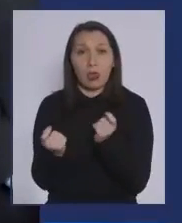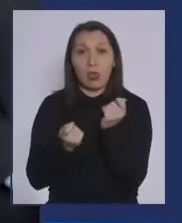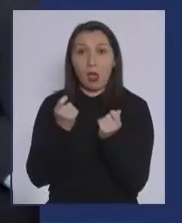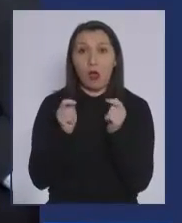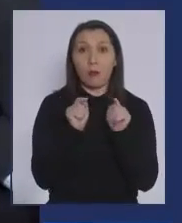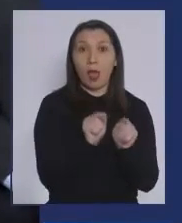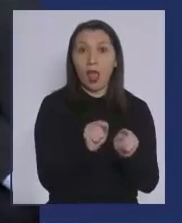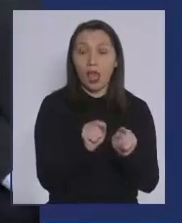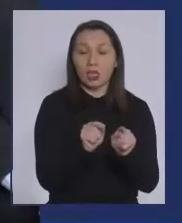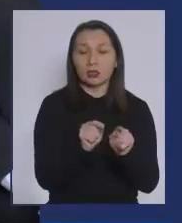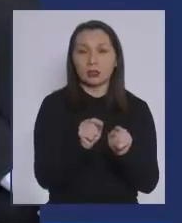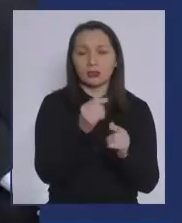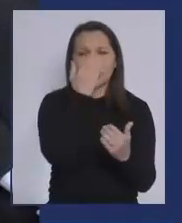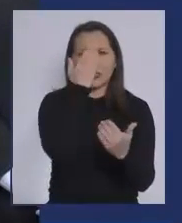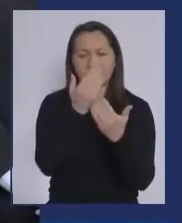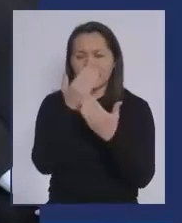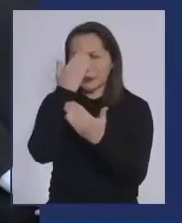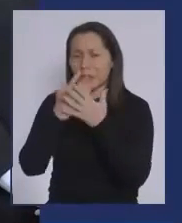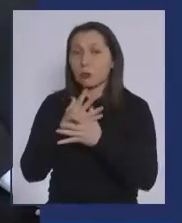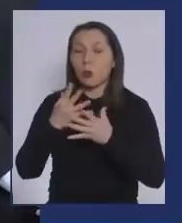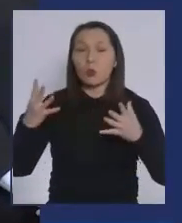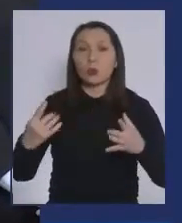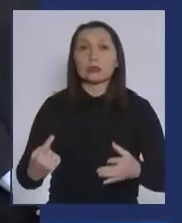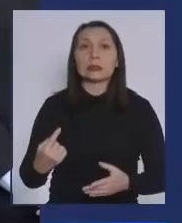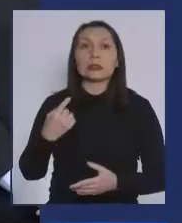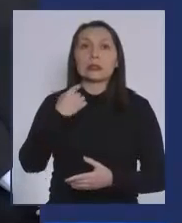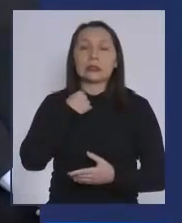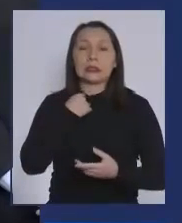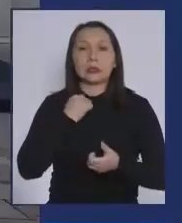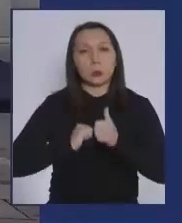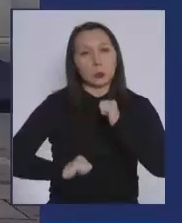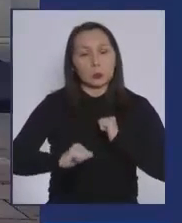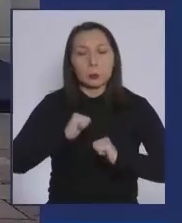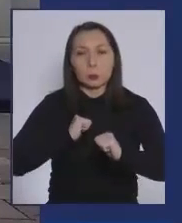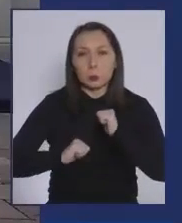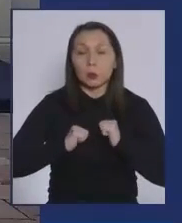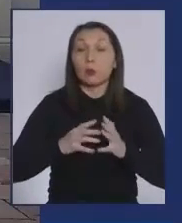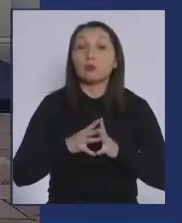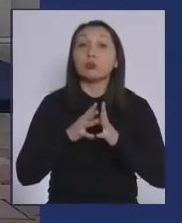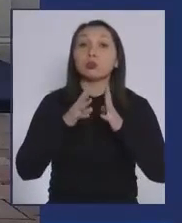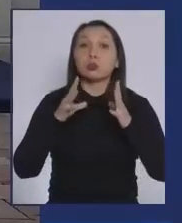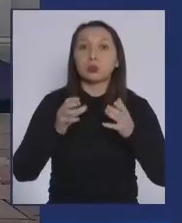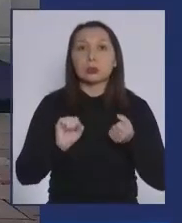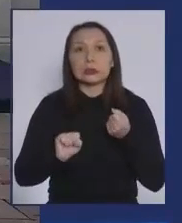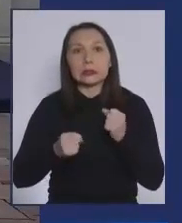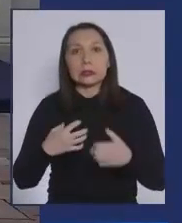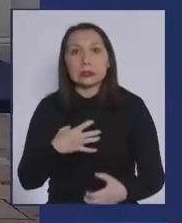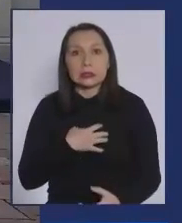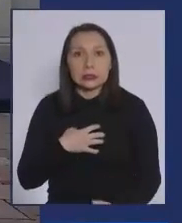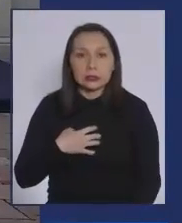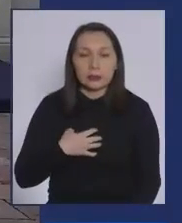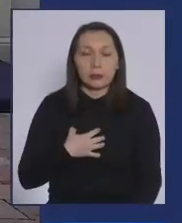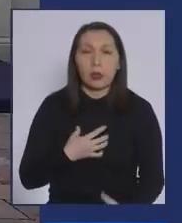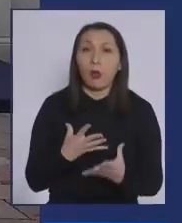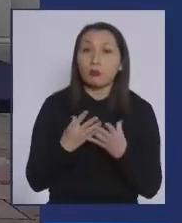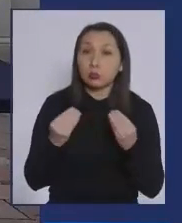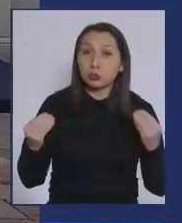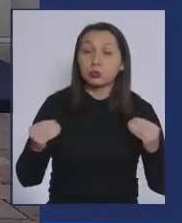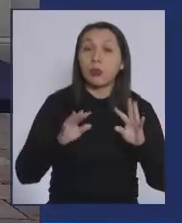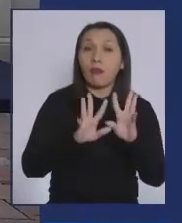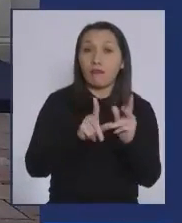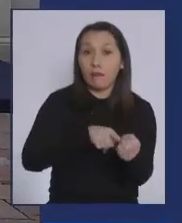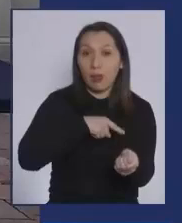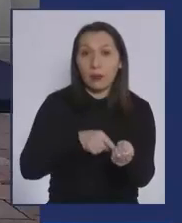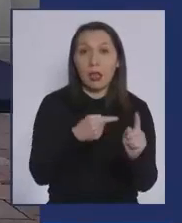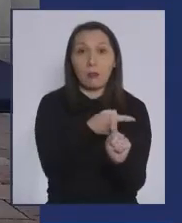está enfrentando grandes amenazas y sufre muchos temores muchas familias de